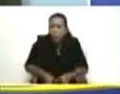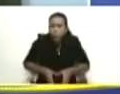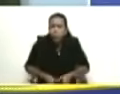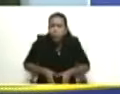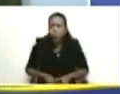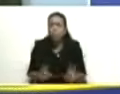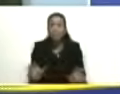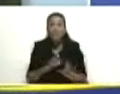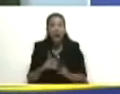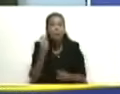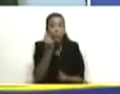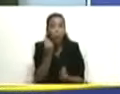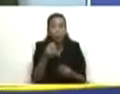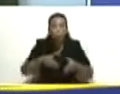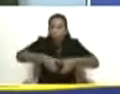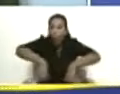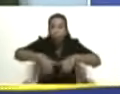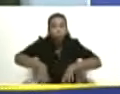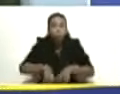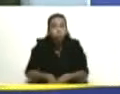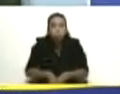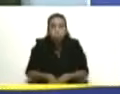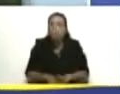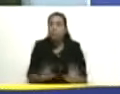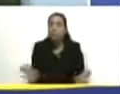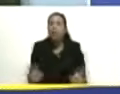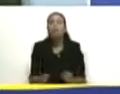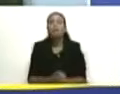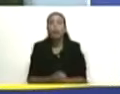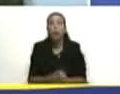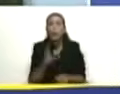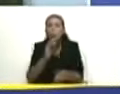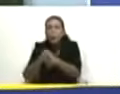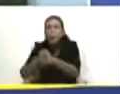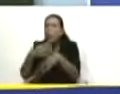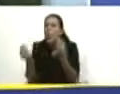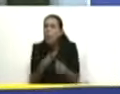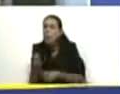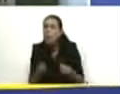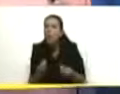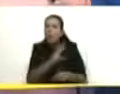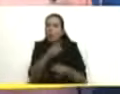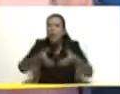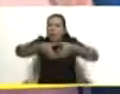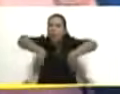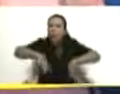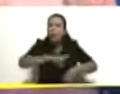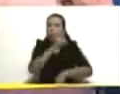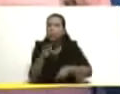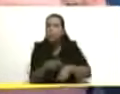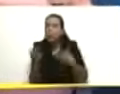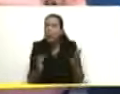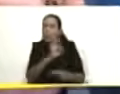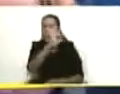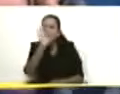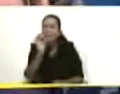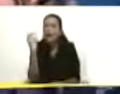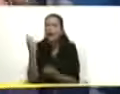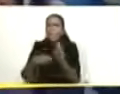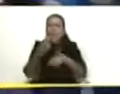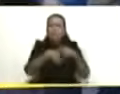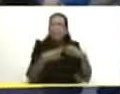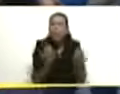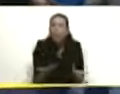Correcto, bastante, ¿verdad? Sí. Consume poco alimento. Si ajá, Castro Soteldo, ¿y cómo estamos a nivel de huevo? Que estábamos hablando de ese tema en la Asamblea Nacional.